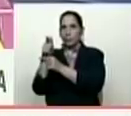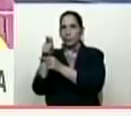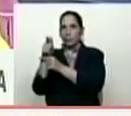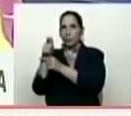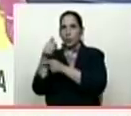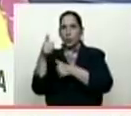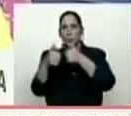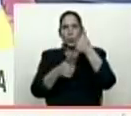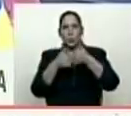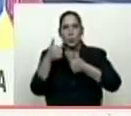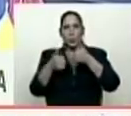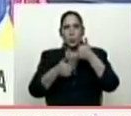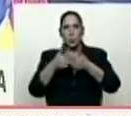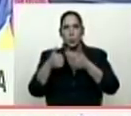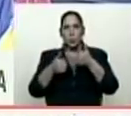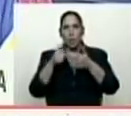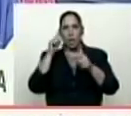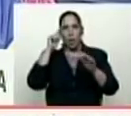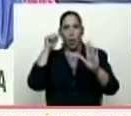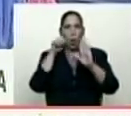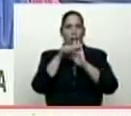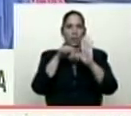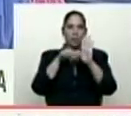¿Cuáles serían los objetivos, pues?